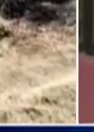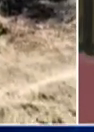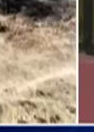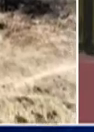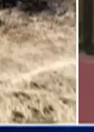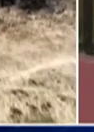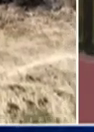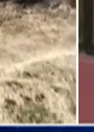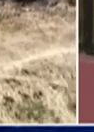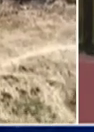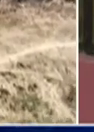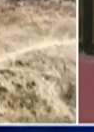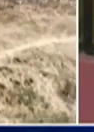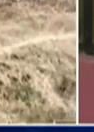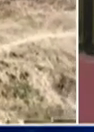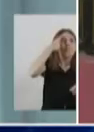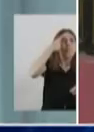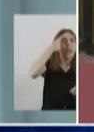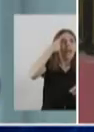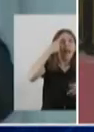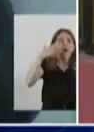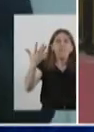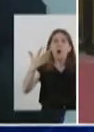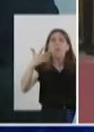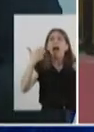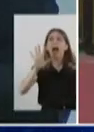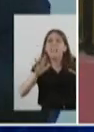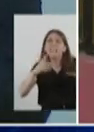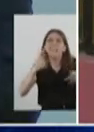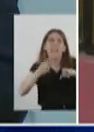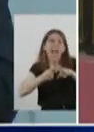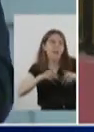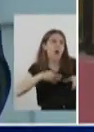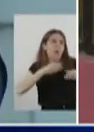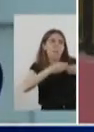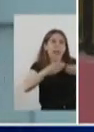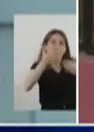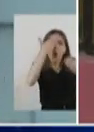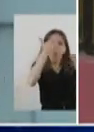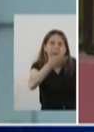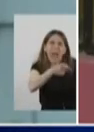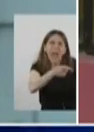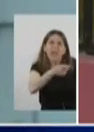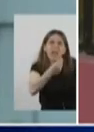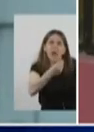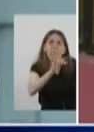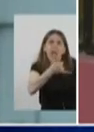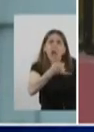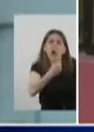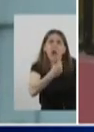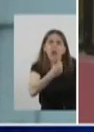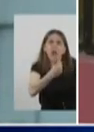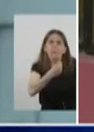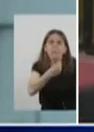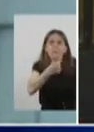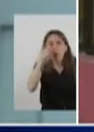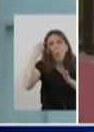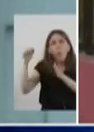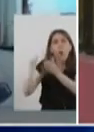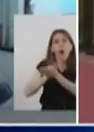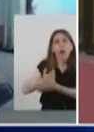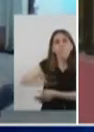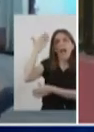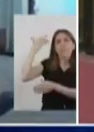un plan de desarrollo de estos sectores y otros también hay en córdoba por ejemplo en la industria automotriz tiene un potencial muy grande dentro